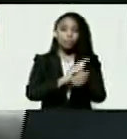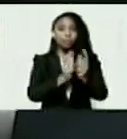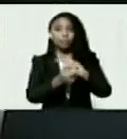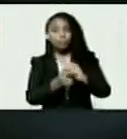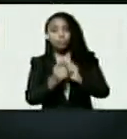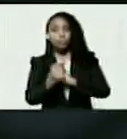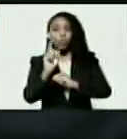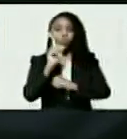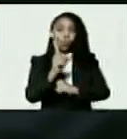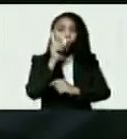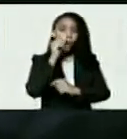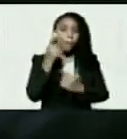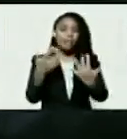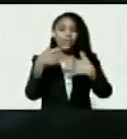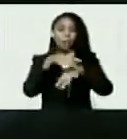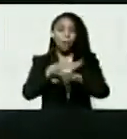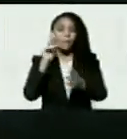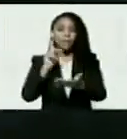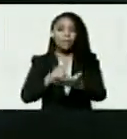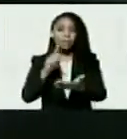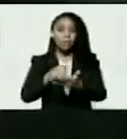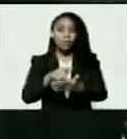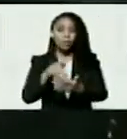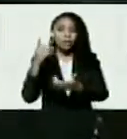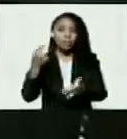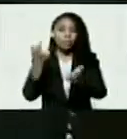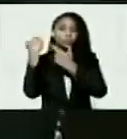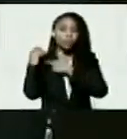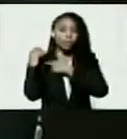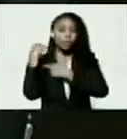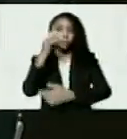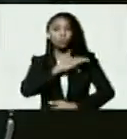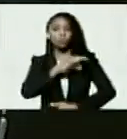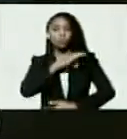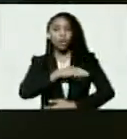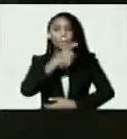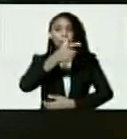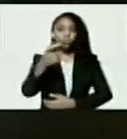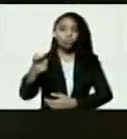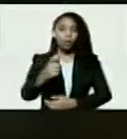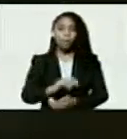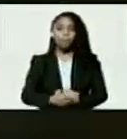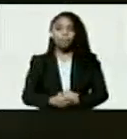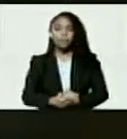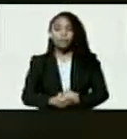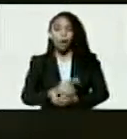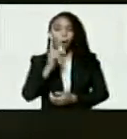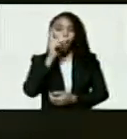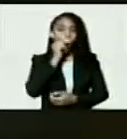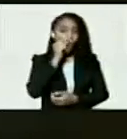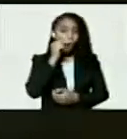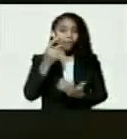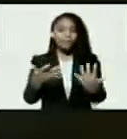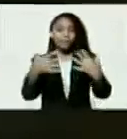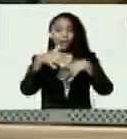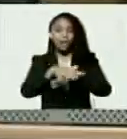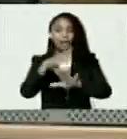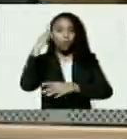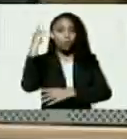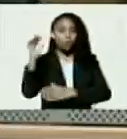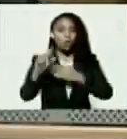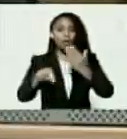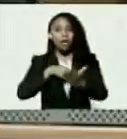un o una integrante postulado o postulada por la sociedad civil. Los o las integrantes del Consejo